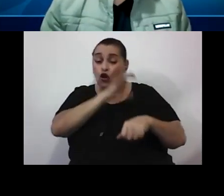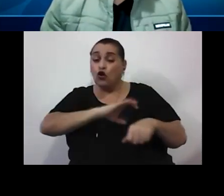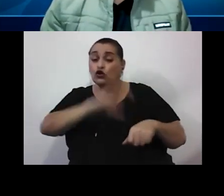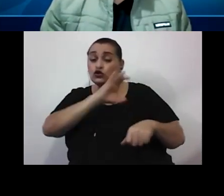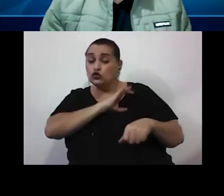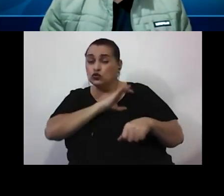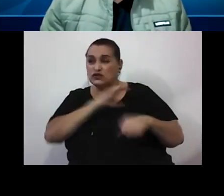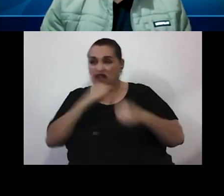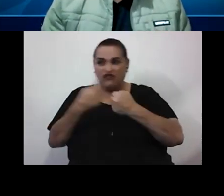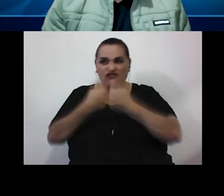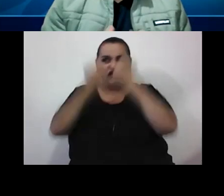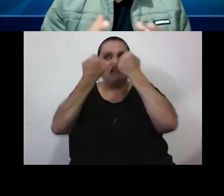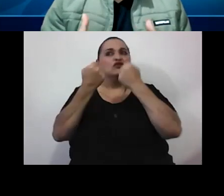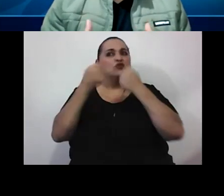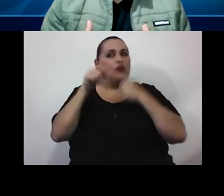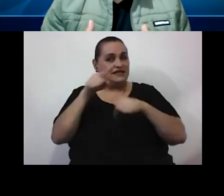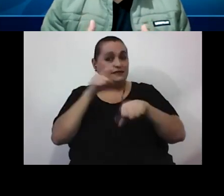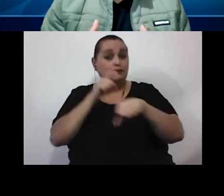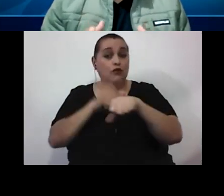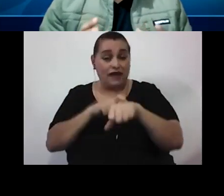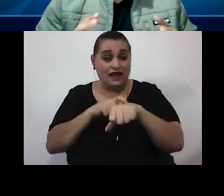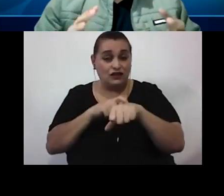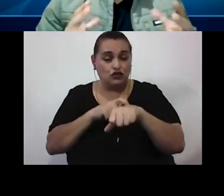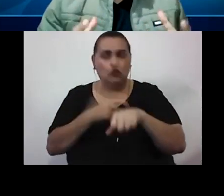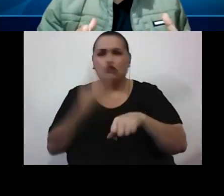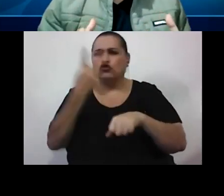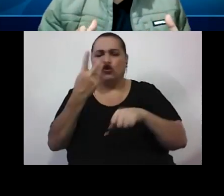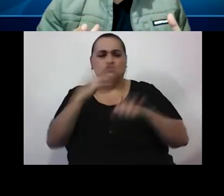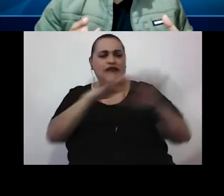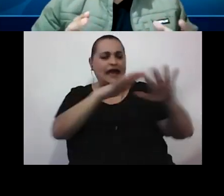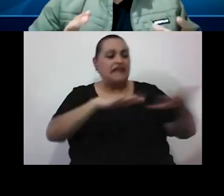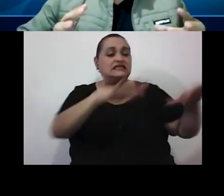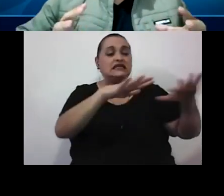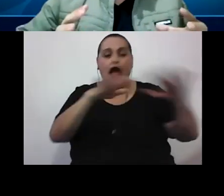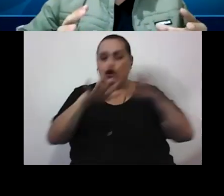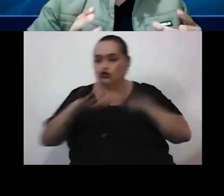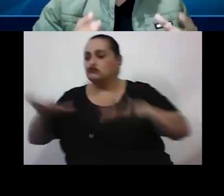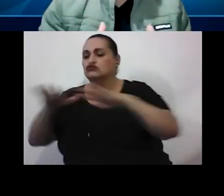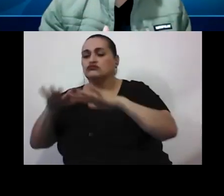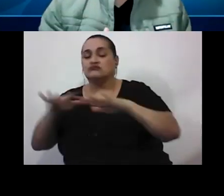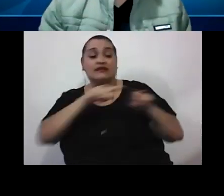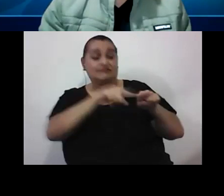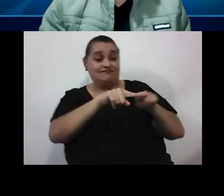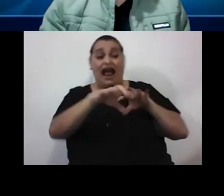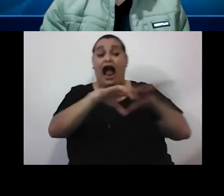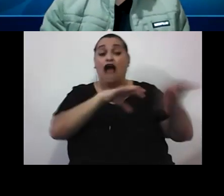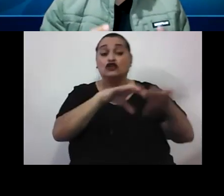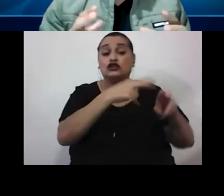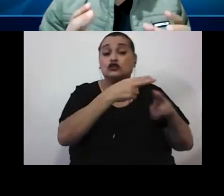momento te pone ante dos escenarios: acciones de corto